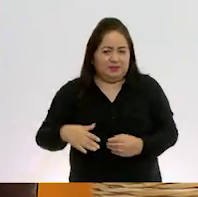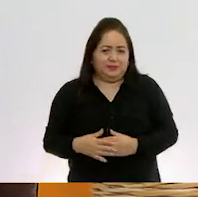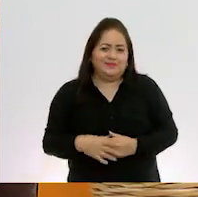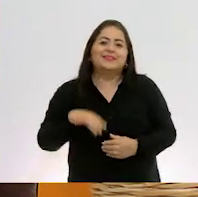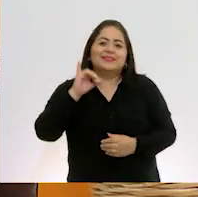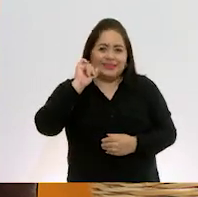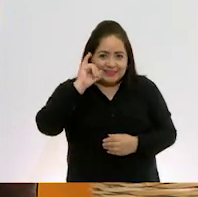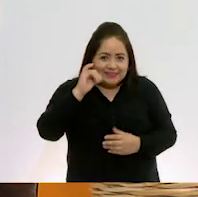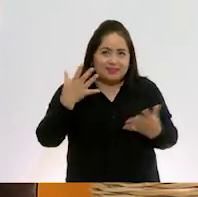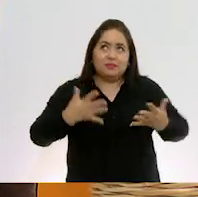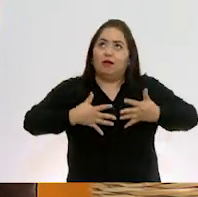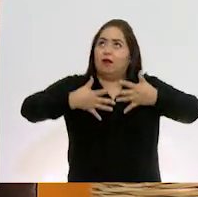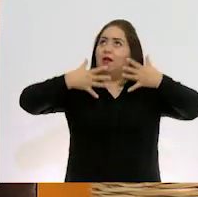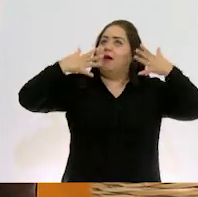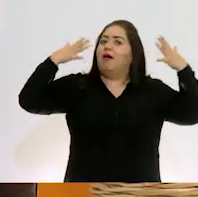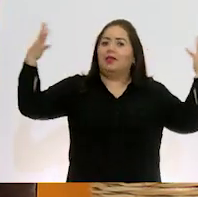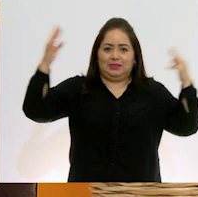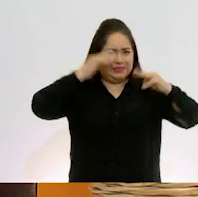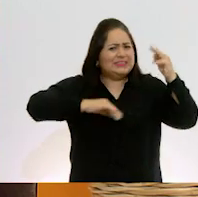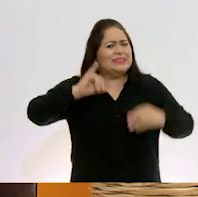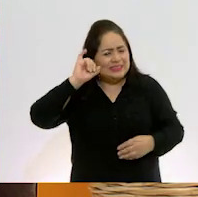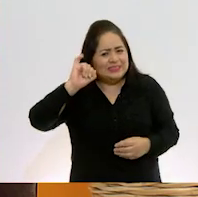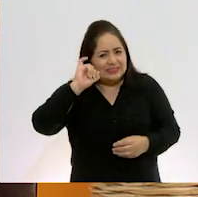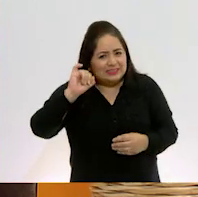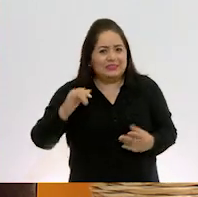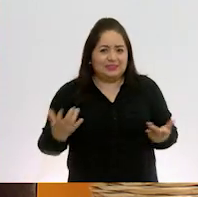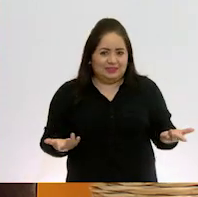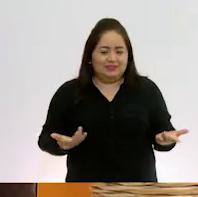Sí, una montaña es grande, sí.